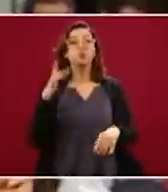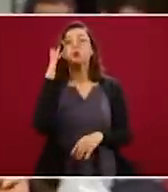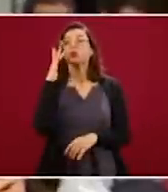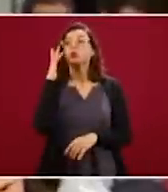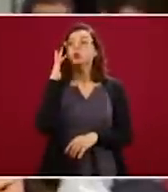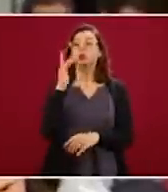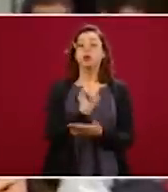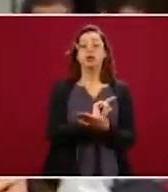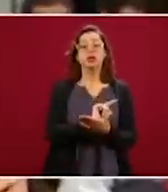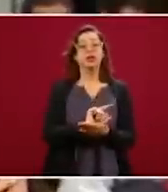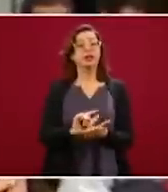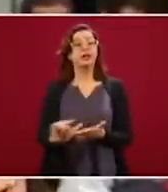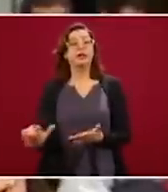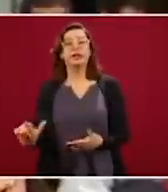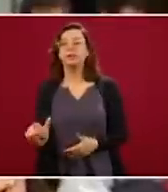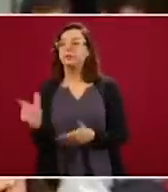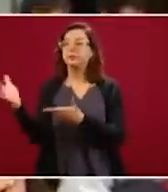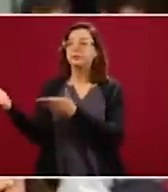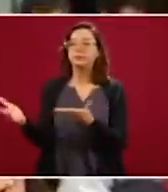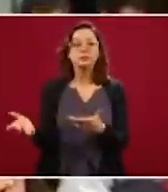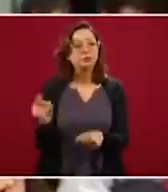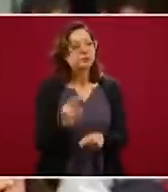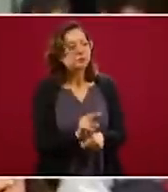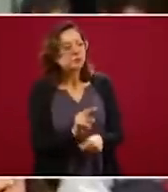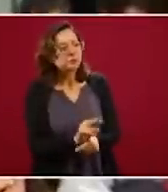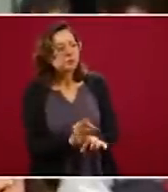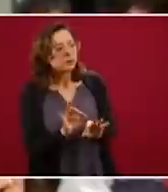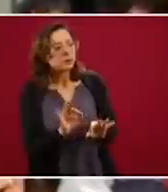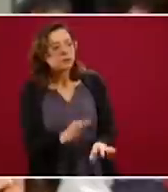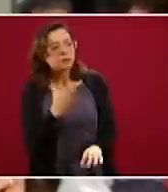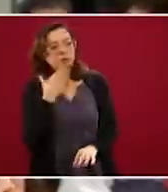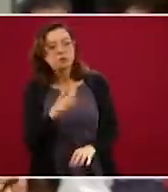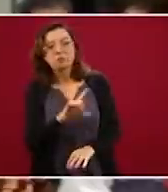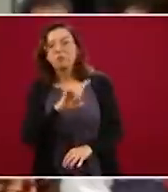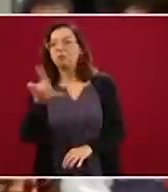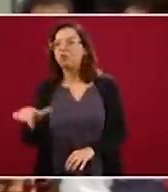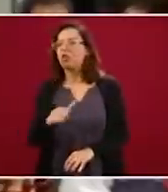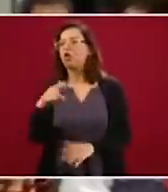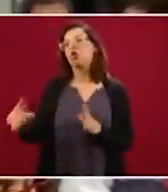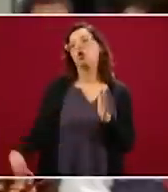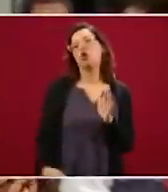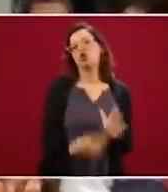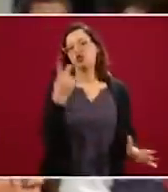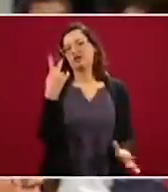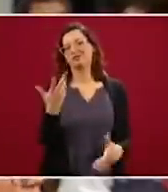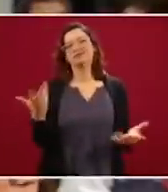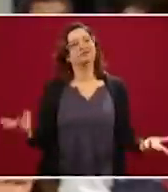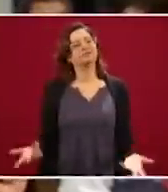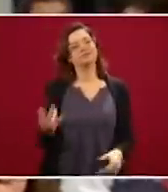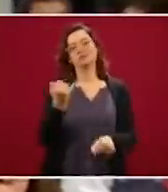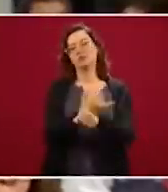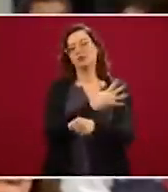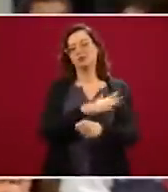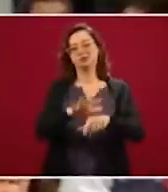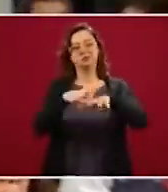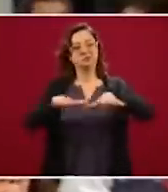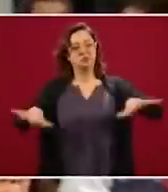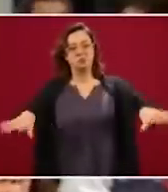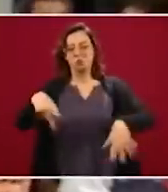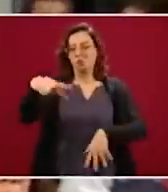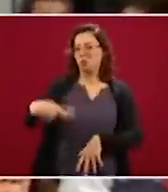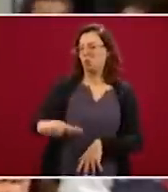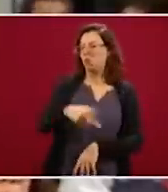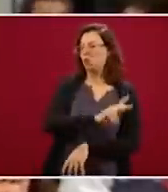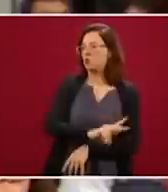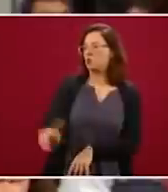si no hubiera pasado nada. Es una parte que hay que atender porque la playa es de todos y sí hay que, es de disfrute de la sociedad, no solamente de unos